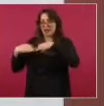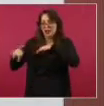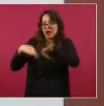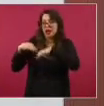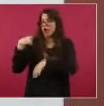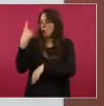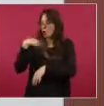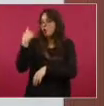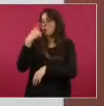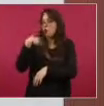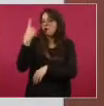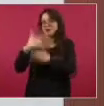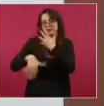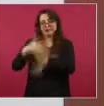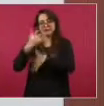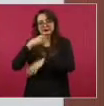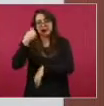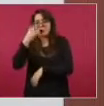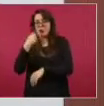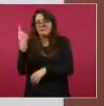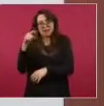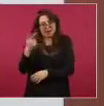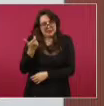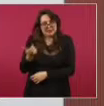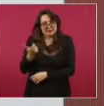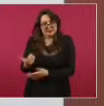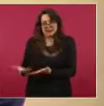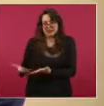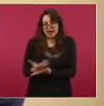el máximo jugo posible.